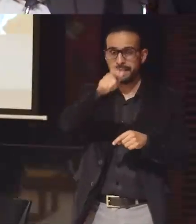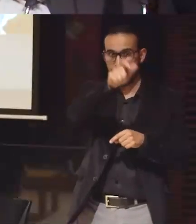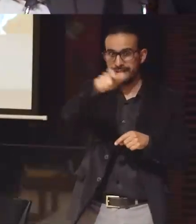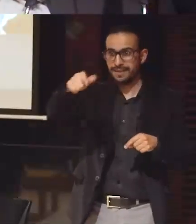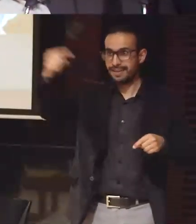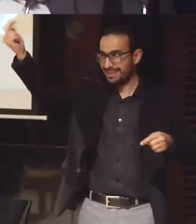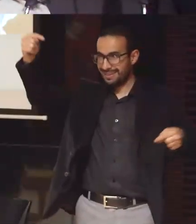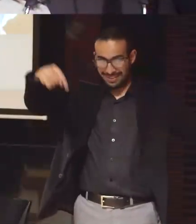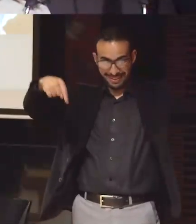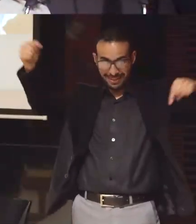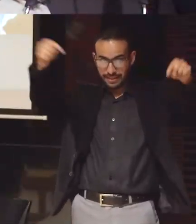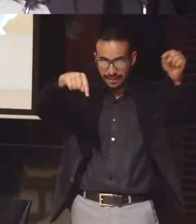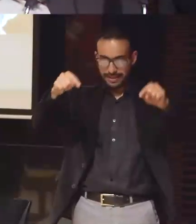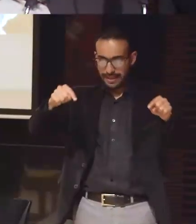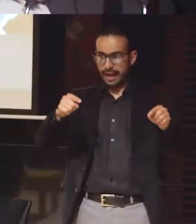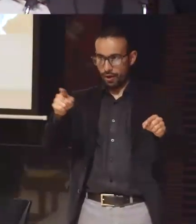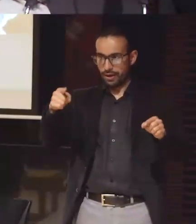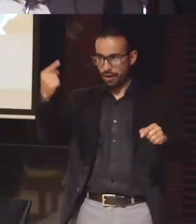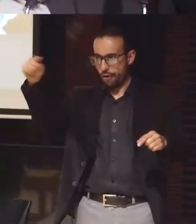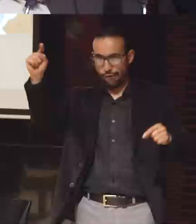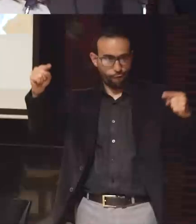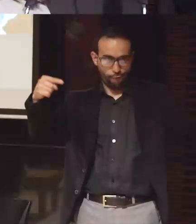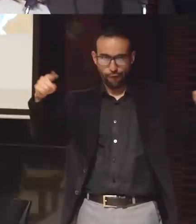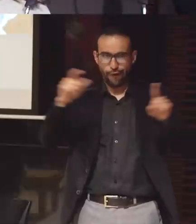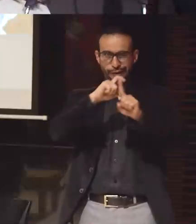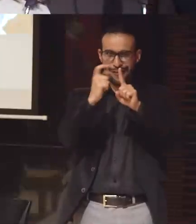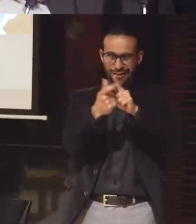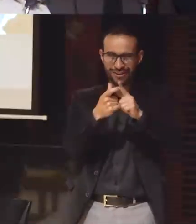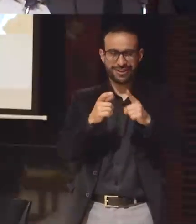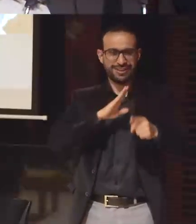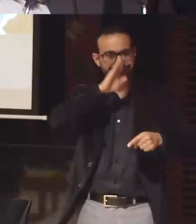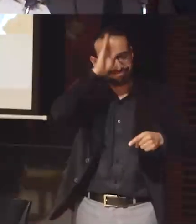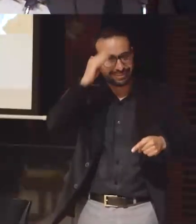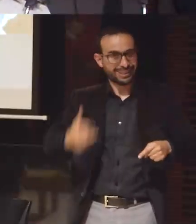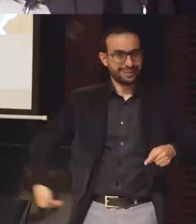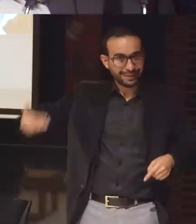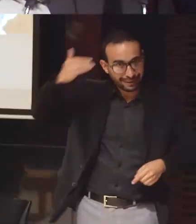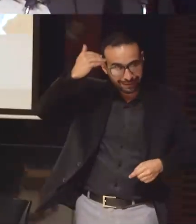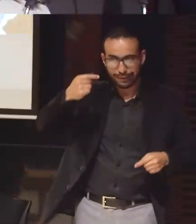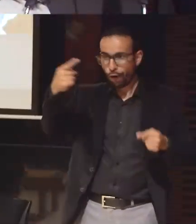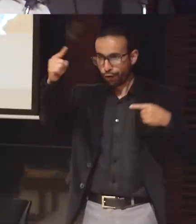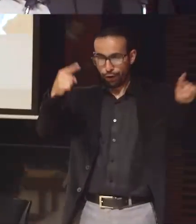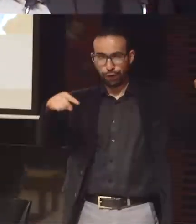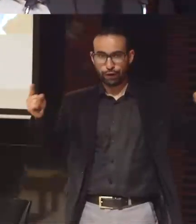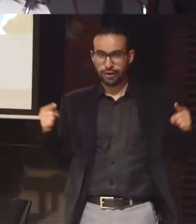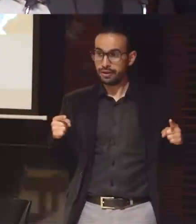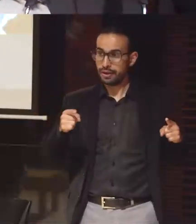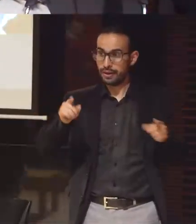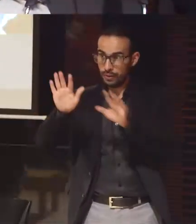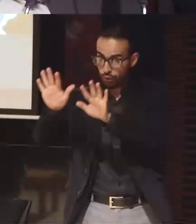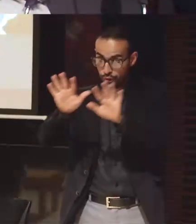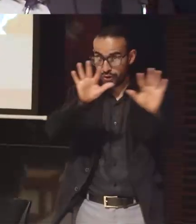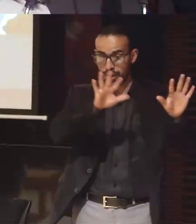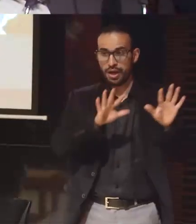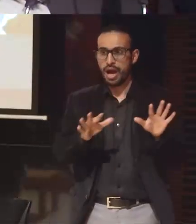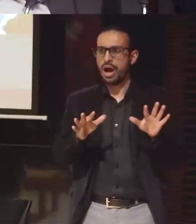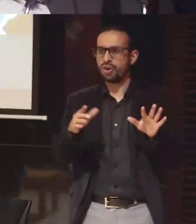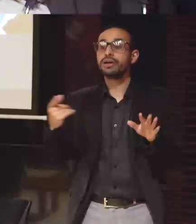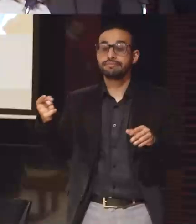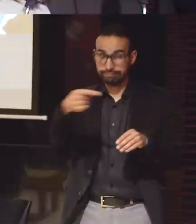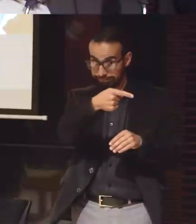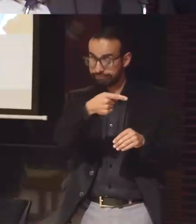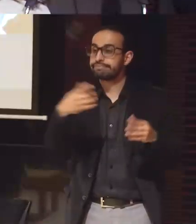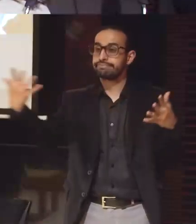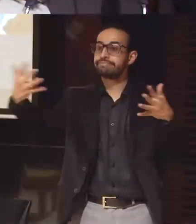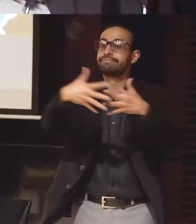implemento. Una es consecuencia de la otra, ¿sí? De donde yo vengo y de donde yo nací me da unas bases para yo luego aplicar una estrategia